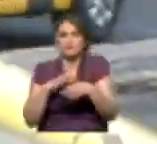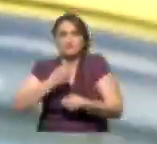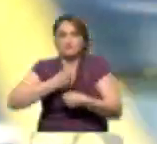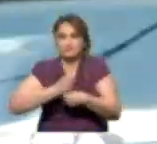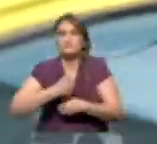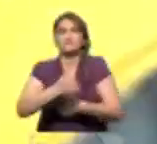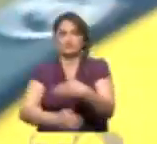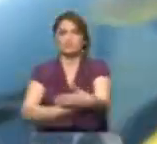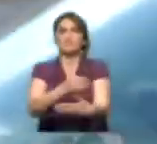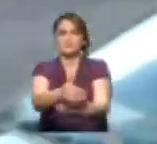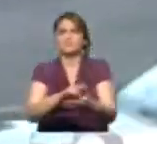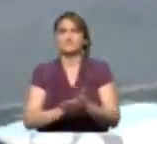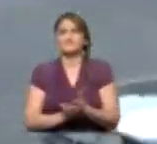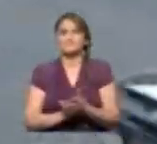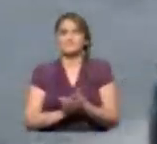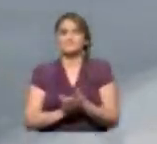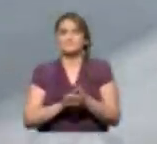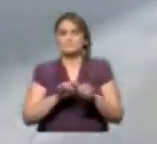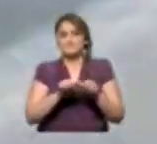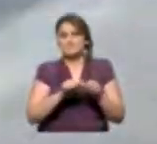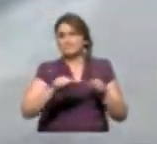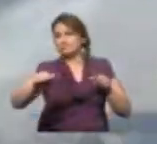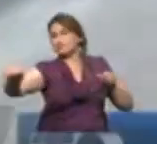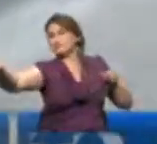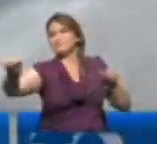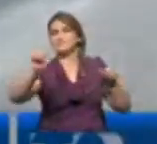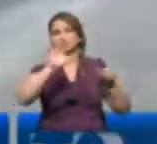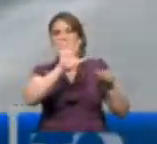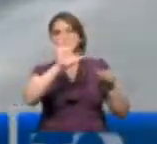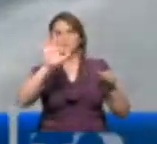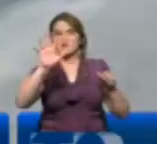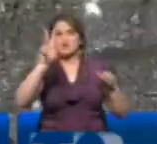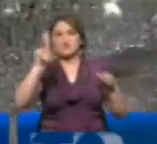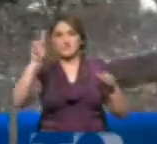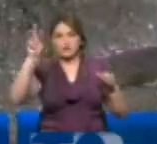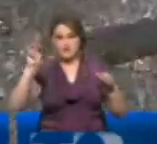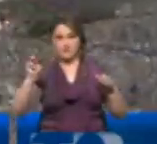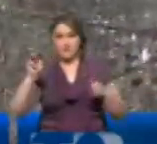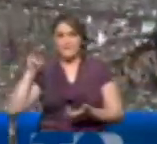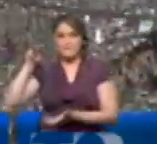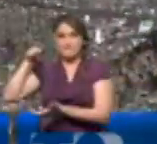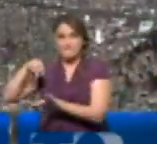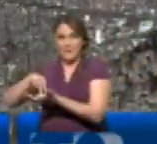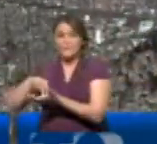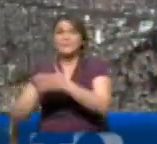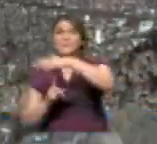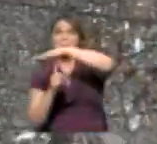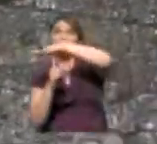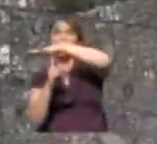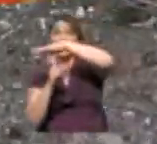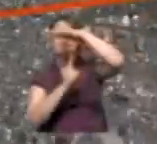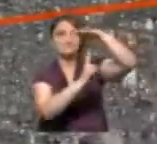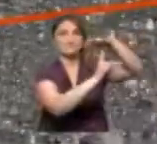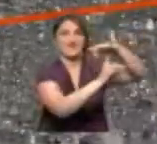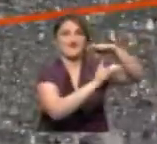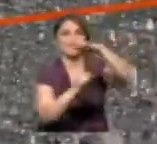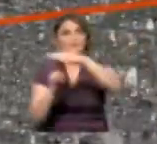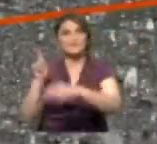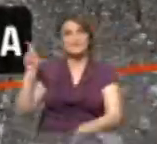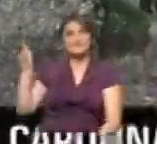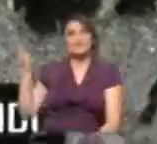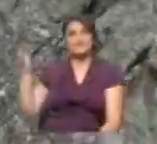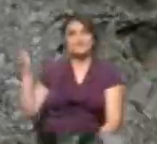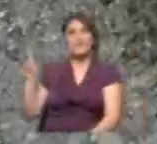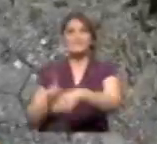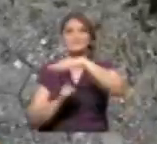Este corredor tendría unos 55 kilómetros, con puntos de encuentro, un sistema de parques que se conecten entre sí, el Bicentenario con la